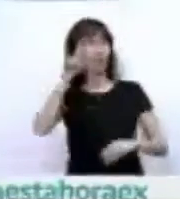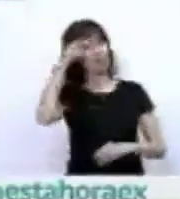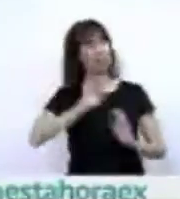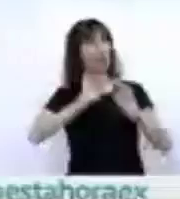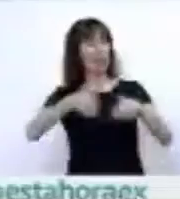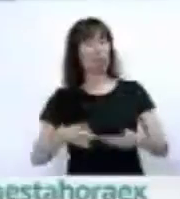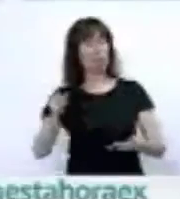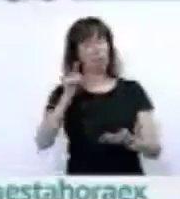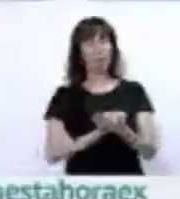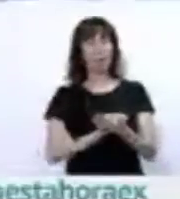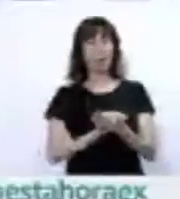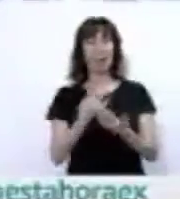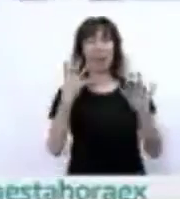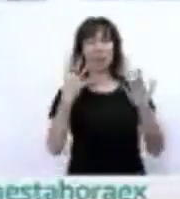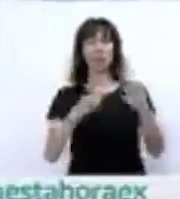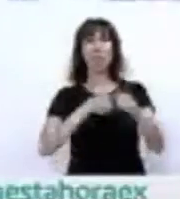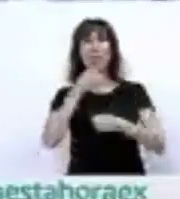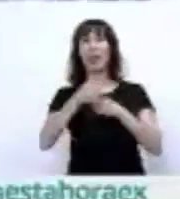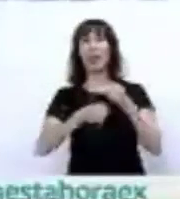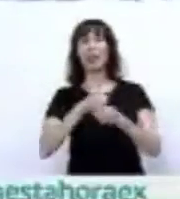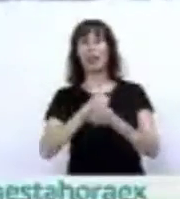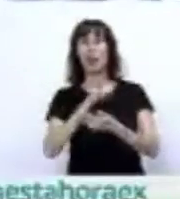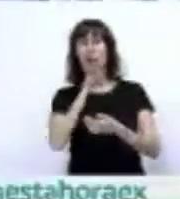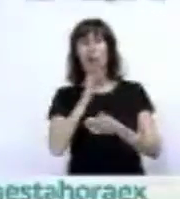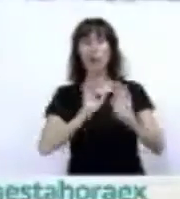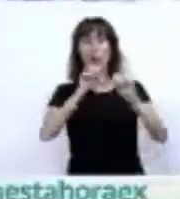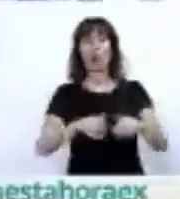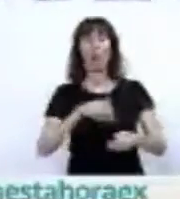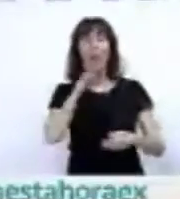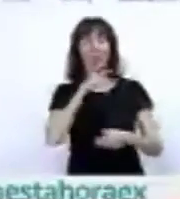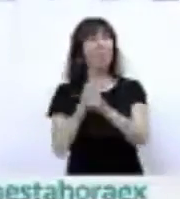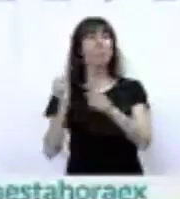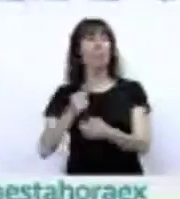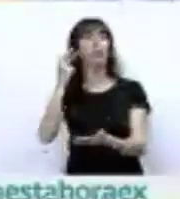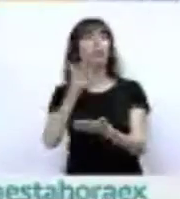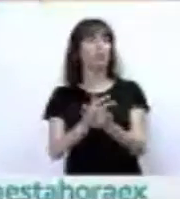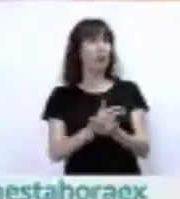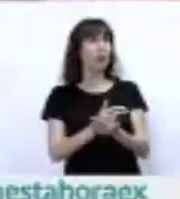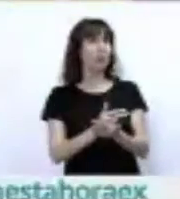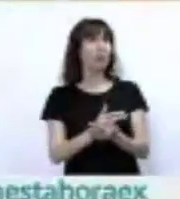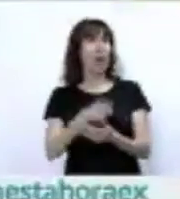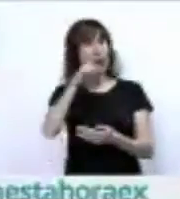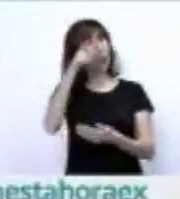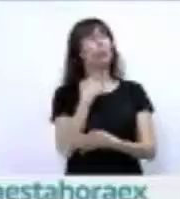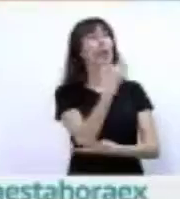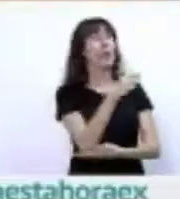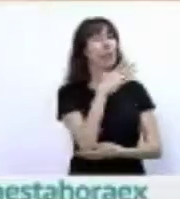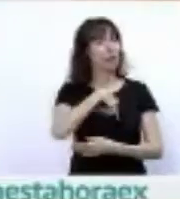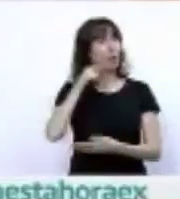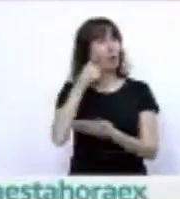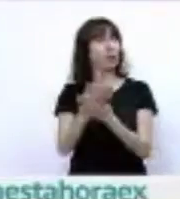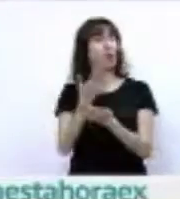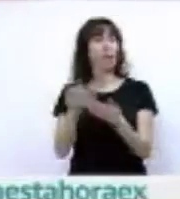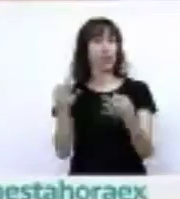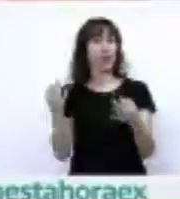novena edición ya, vuelve, y vuelve porque hay gente que está apostando por la cultura y porque hemos demostrado que la cultura es segura.